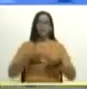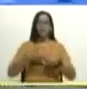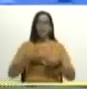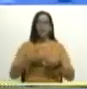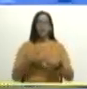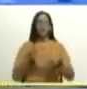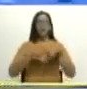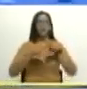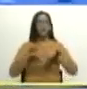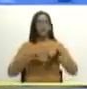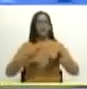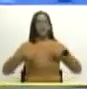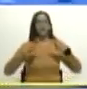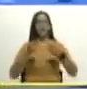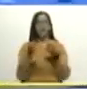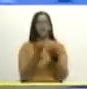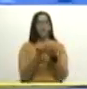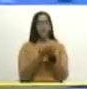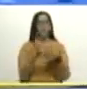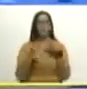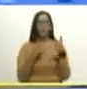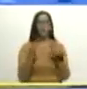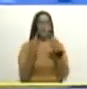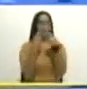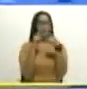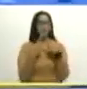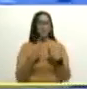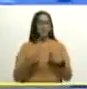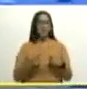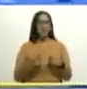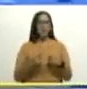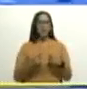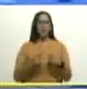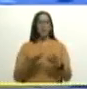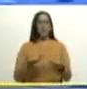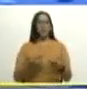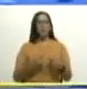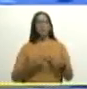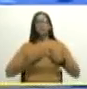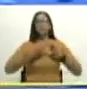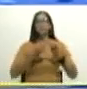y construir una nueva economía productiva, diversificada, con vocación